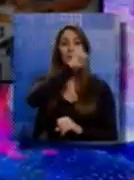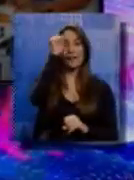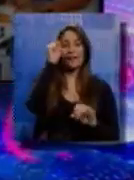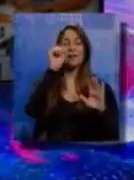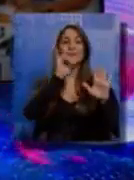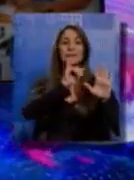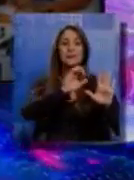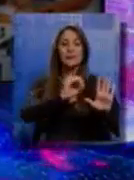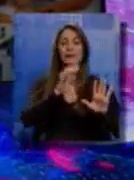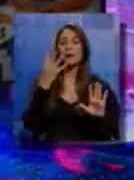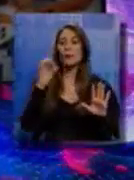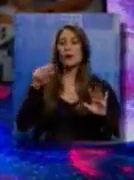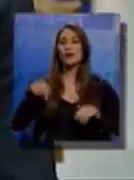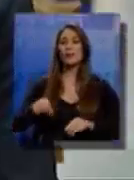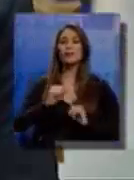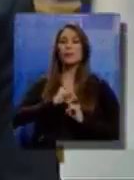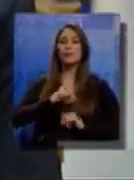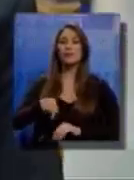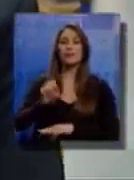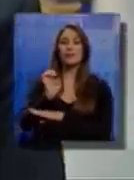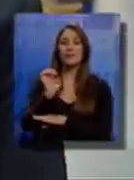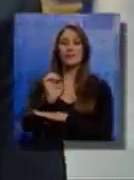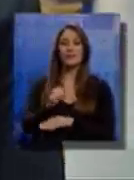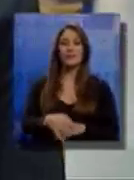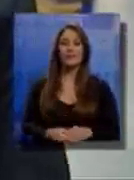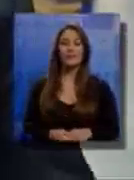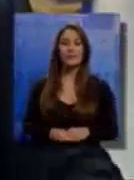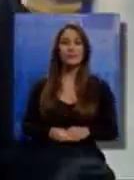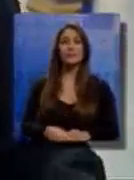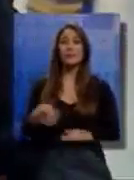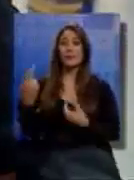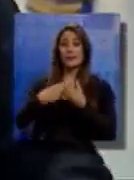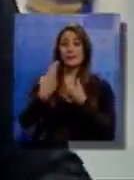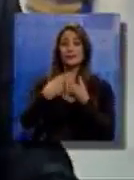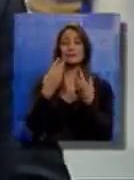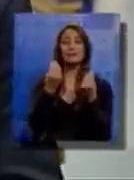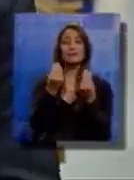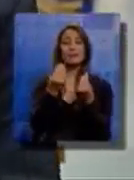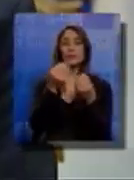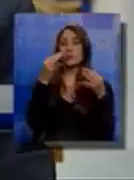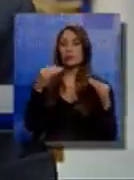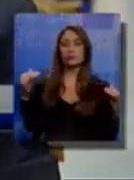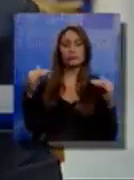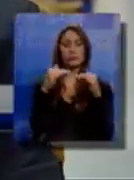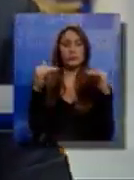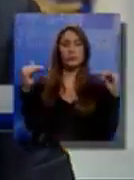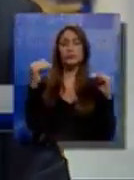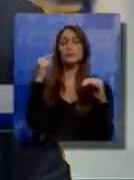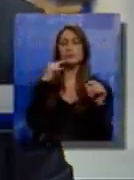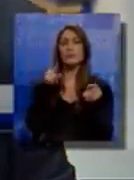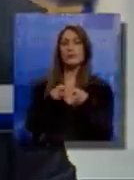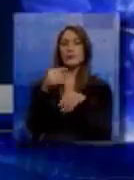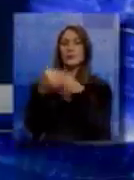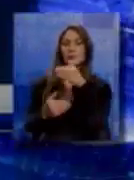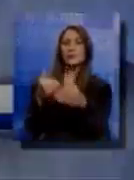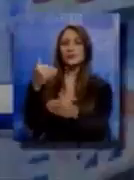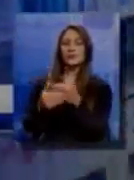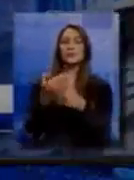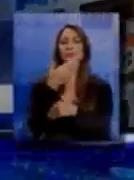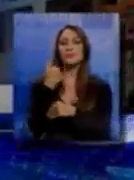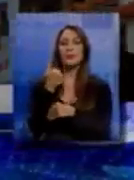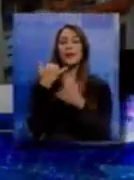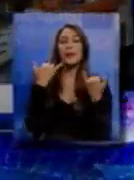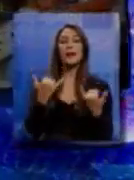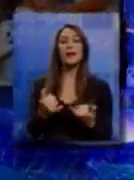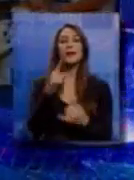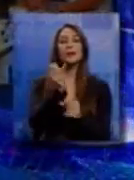ellas 40 son nacionales. La industria nacional ha participado con una preferencia justa y está ganando procedimientos. En esta ocasión